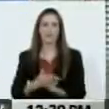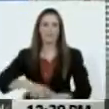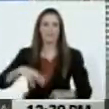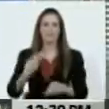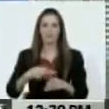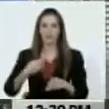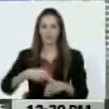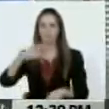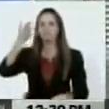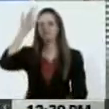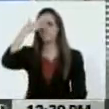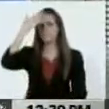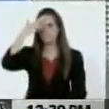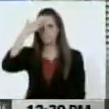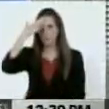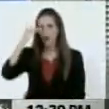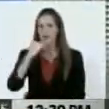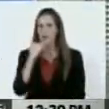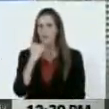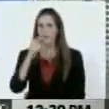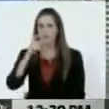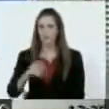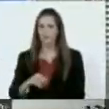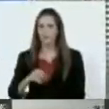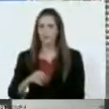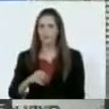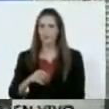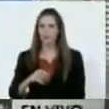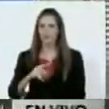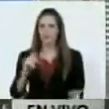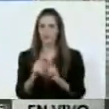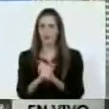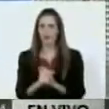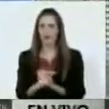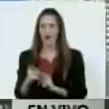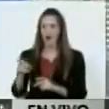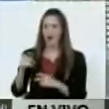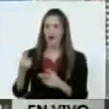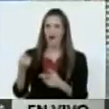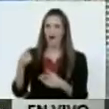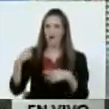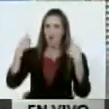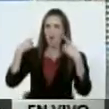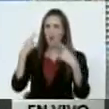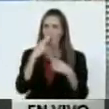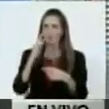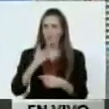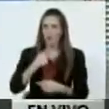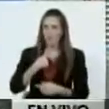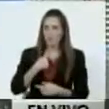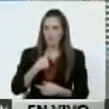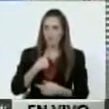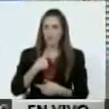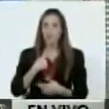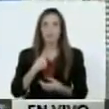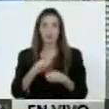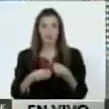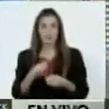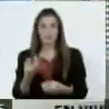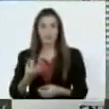significaba que una de estas personas pasara la novedad. Mira, mi teniente se volvió loco y me juramentó. Eso